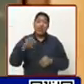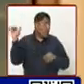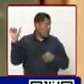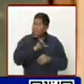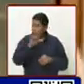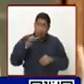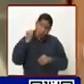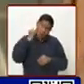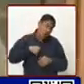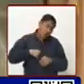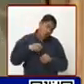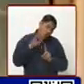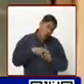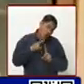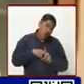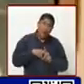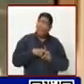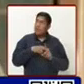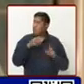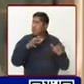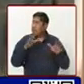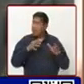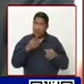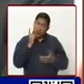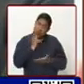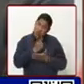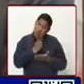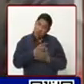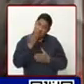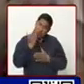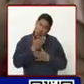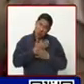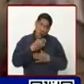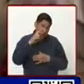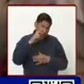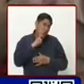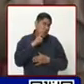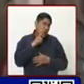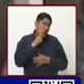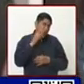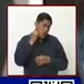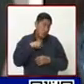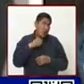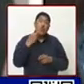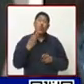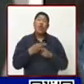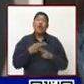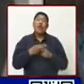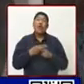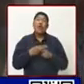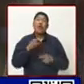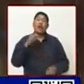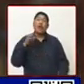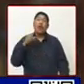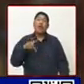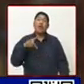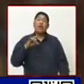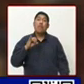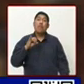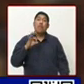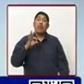abusó, también es acusado de acoso sexual y abuso, y su nombre es Francisco